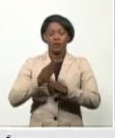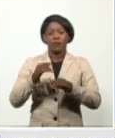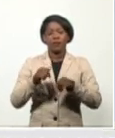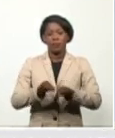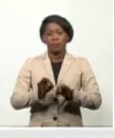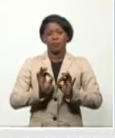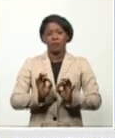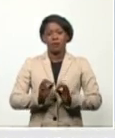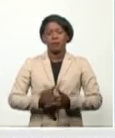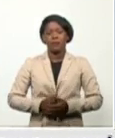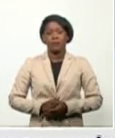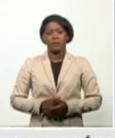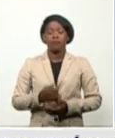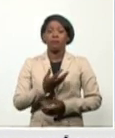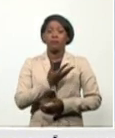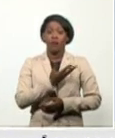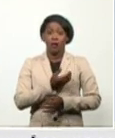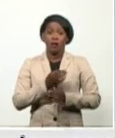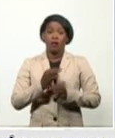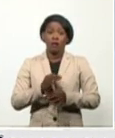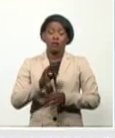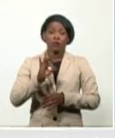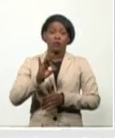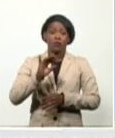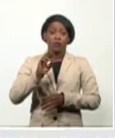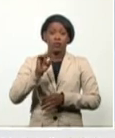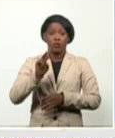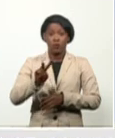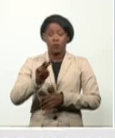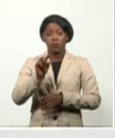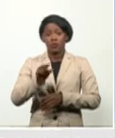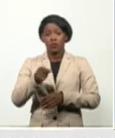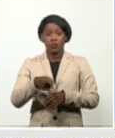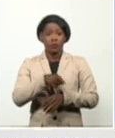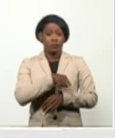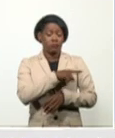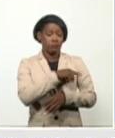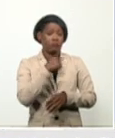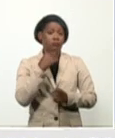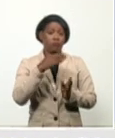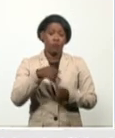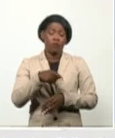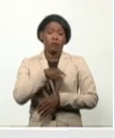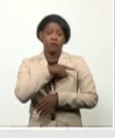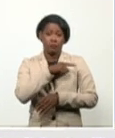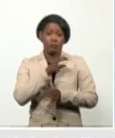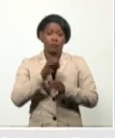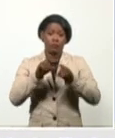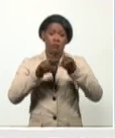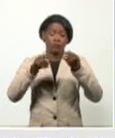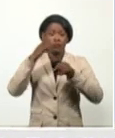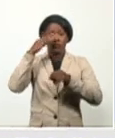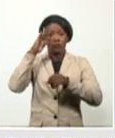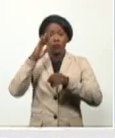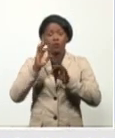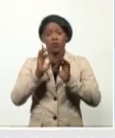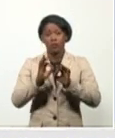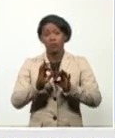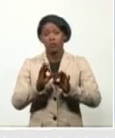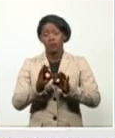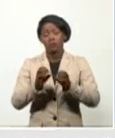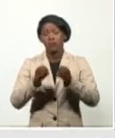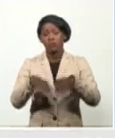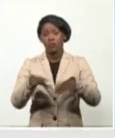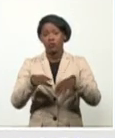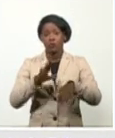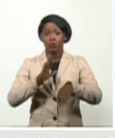Lamentamos las 82 personas que han fallecido en nuestro país como consecuencia de esta